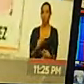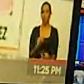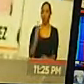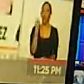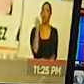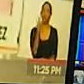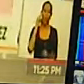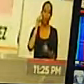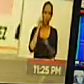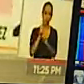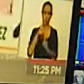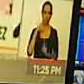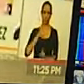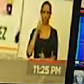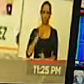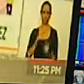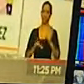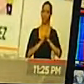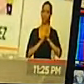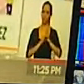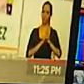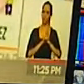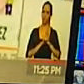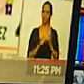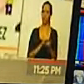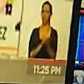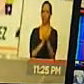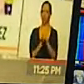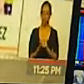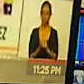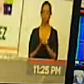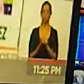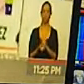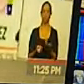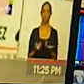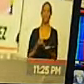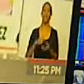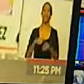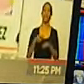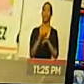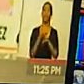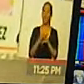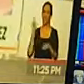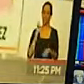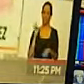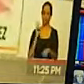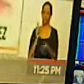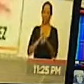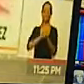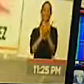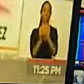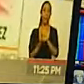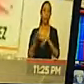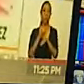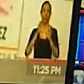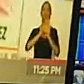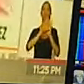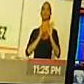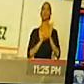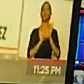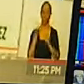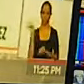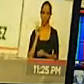objetivo político y legal, que es el cambio de régimen en Venezuela, que es el cambio del gobierno constitucional en